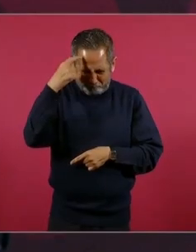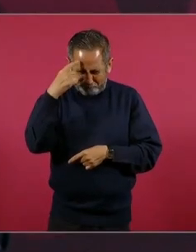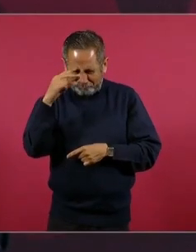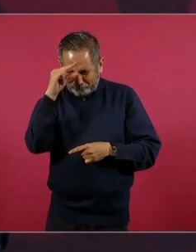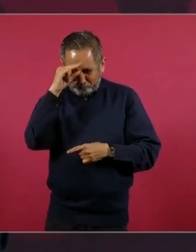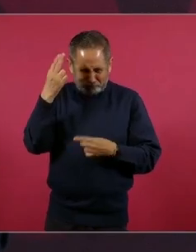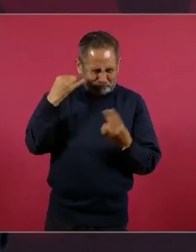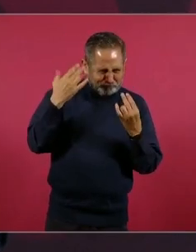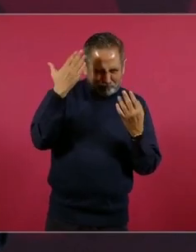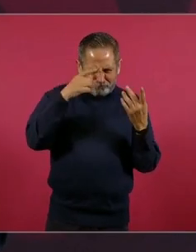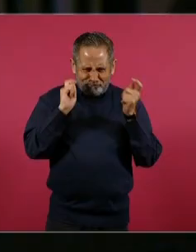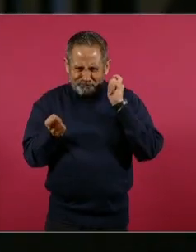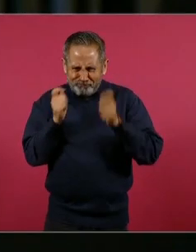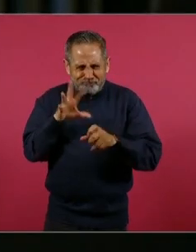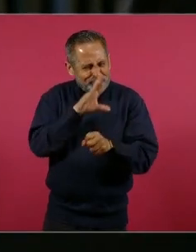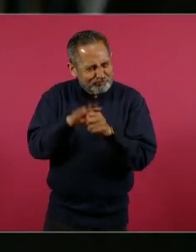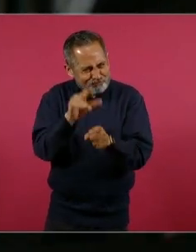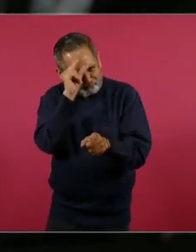Miguel.